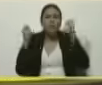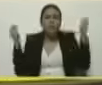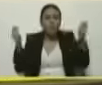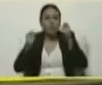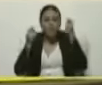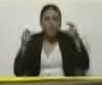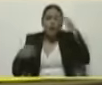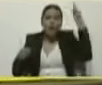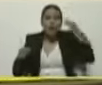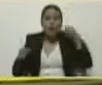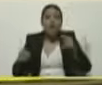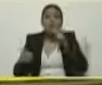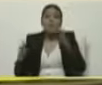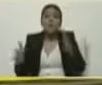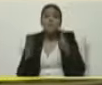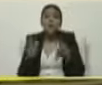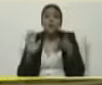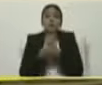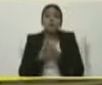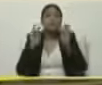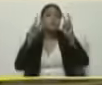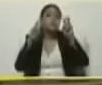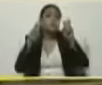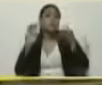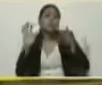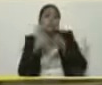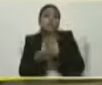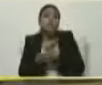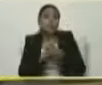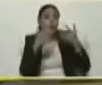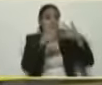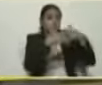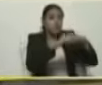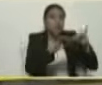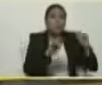que estaba ganando puros bots. Granjas de bots.